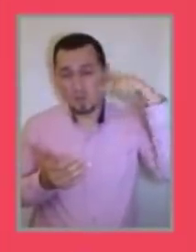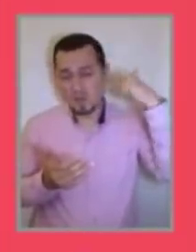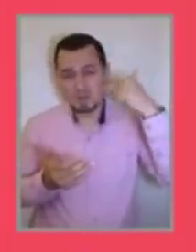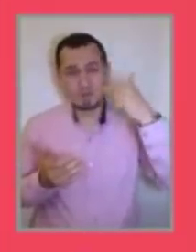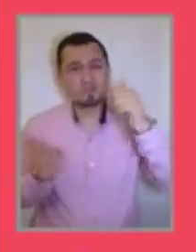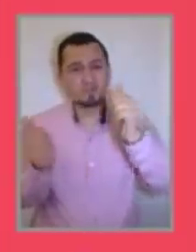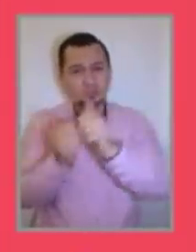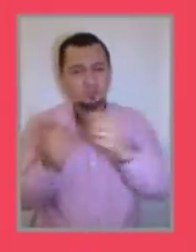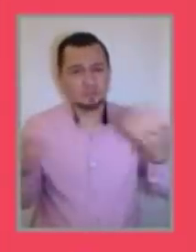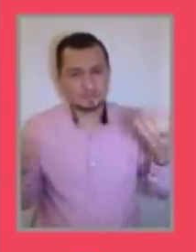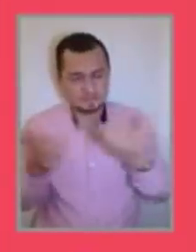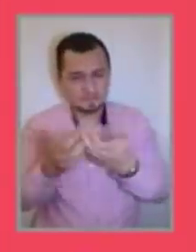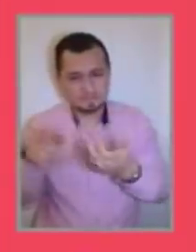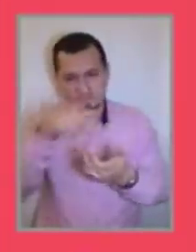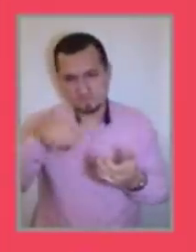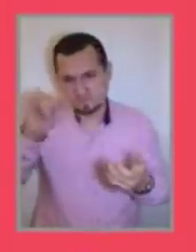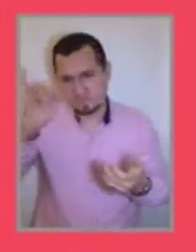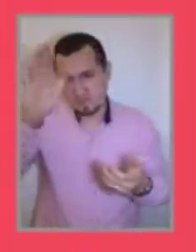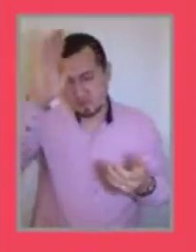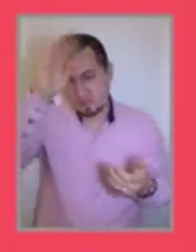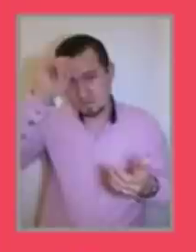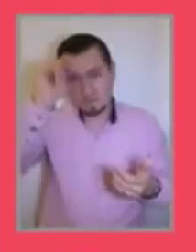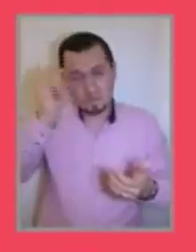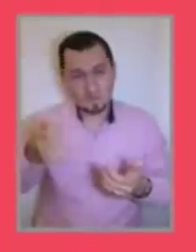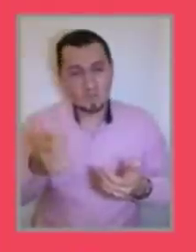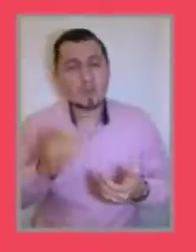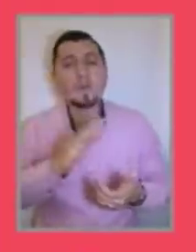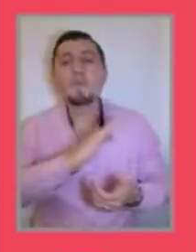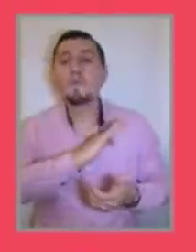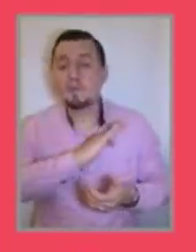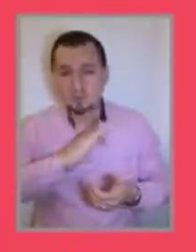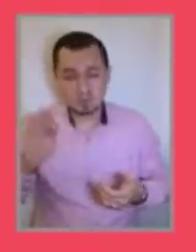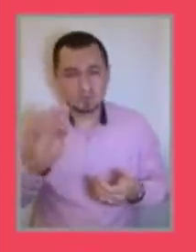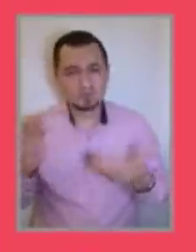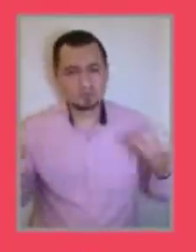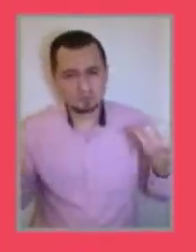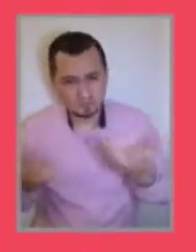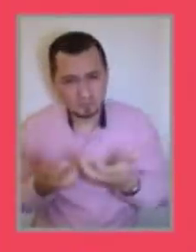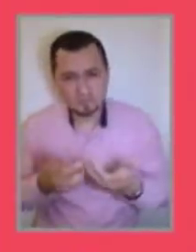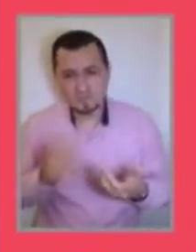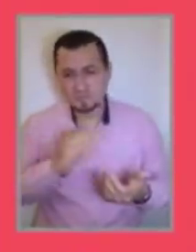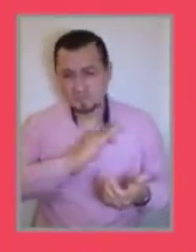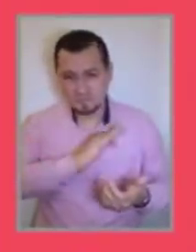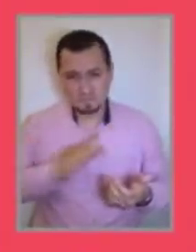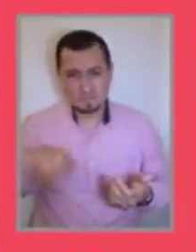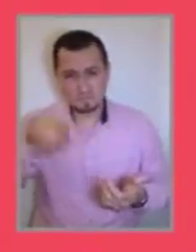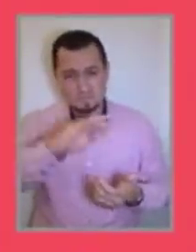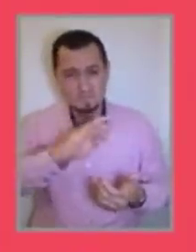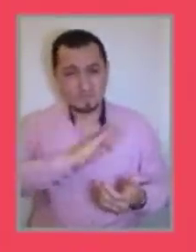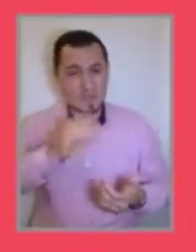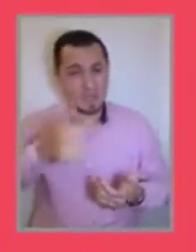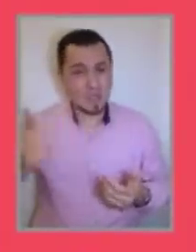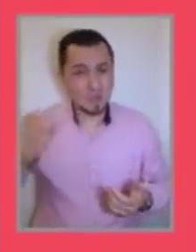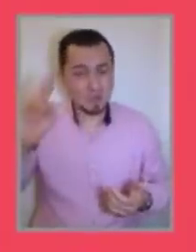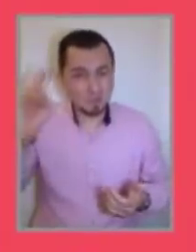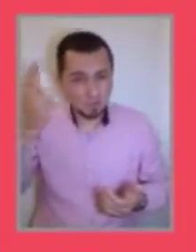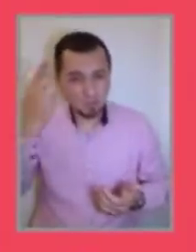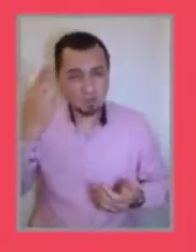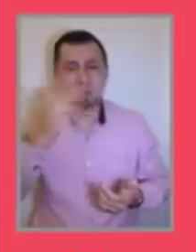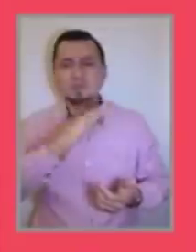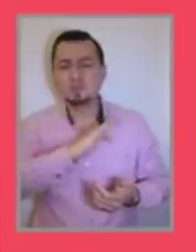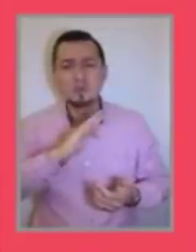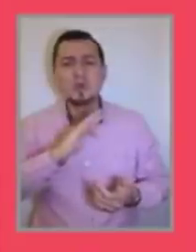las demás universidades qué podíamos autorizar. Aún así, cada universidad podía